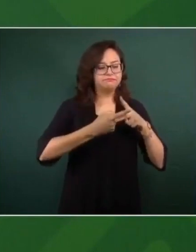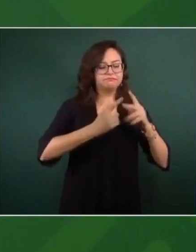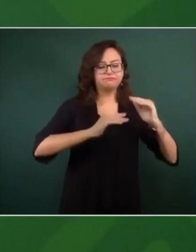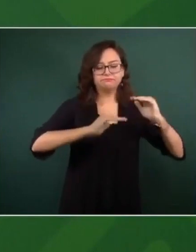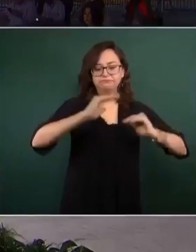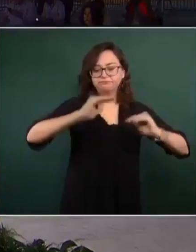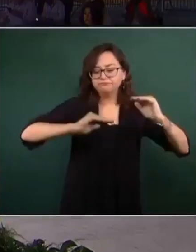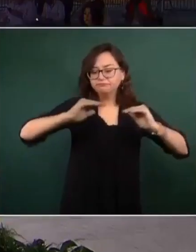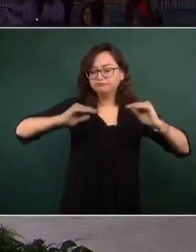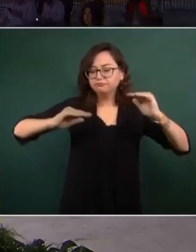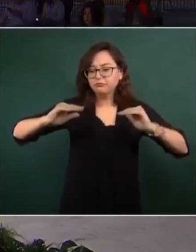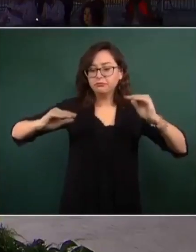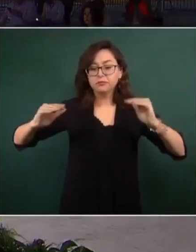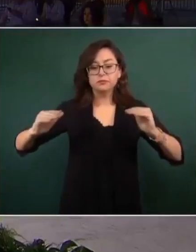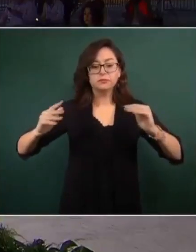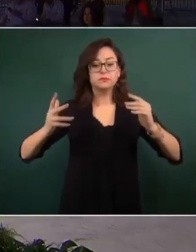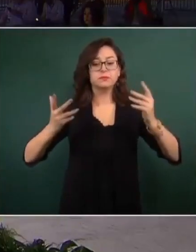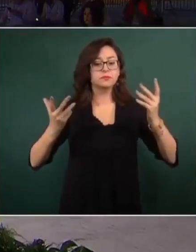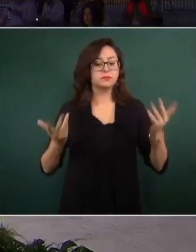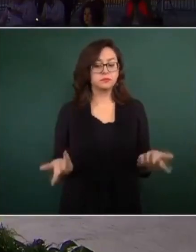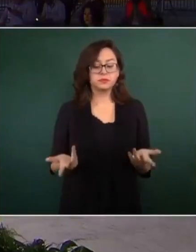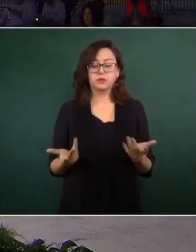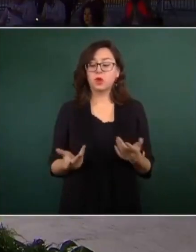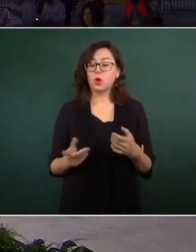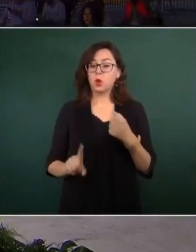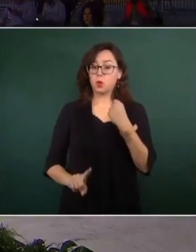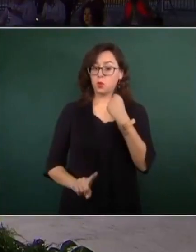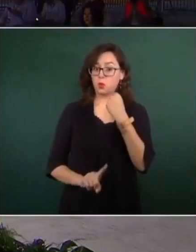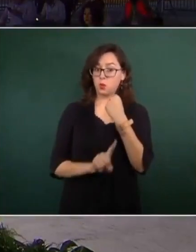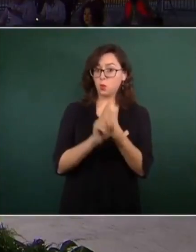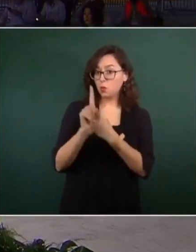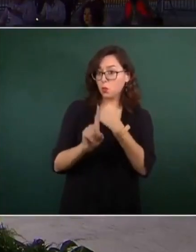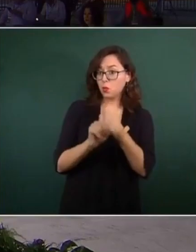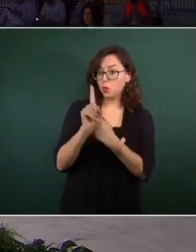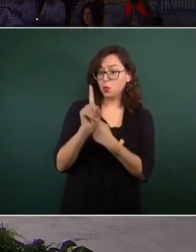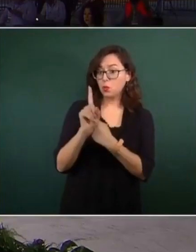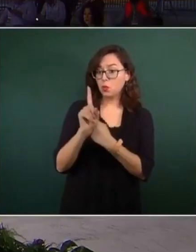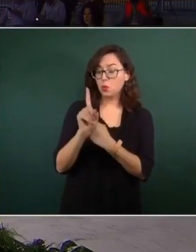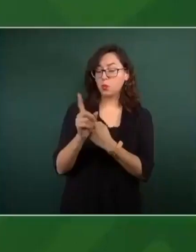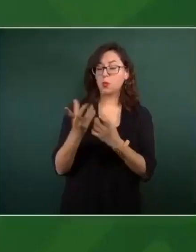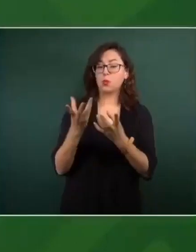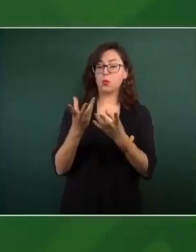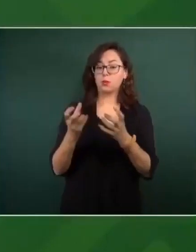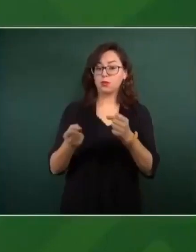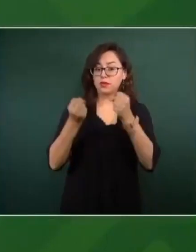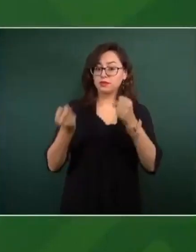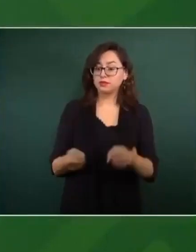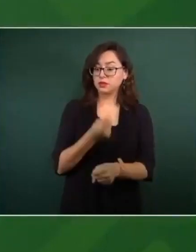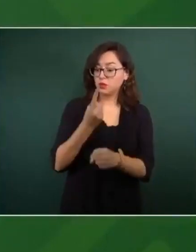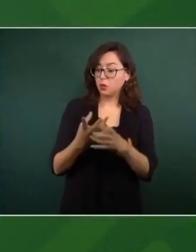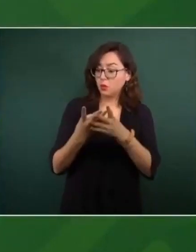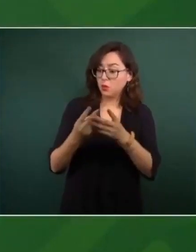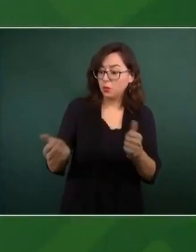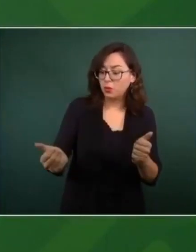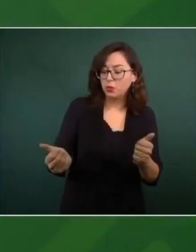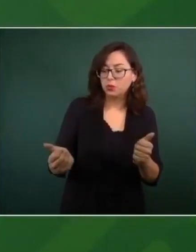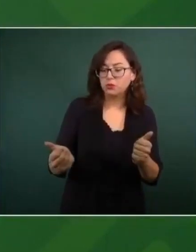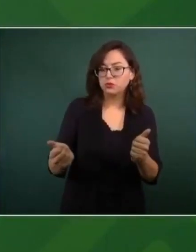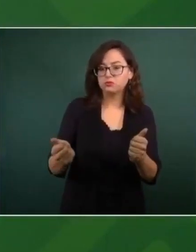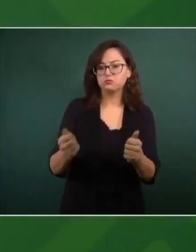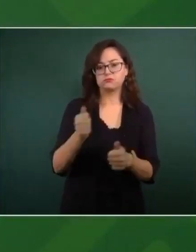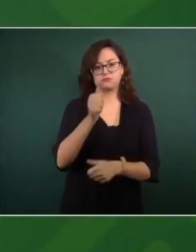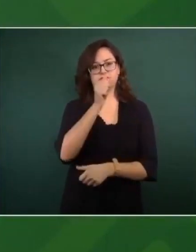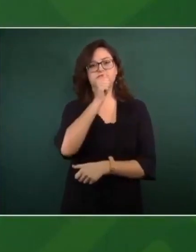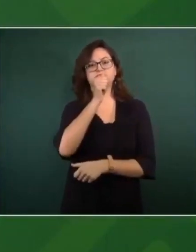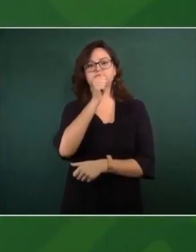bahía de acapulco tras las descargas de aguas negras y al resolver el problema del abasto de agua aseguró que la reunión de la próxima